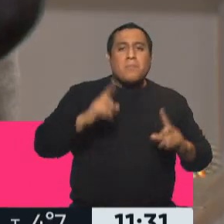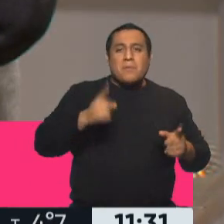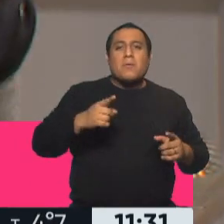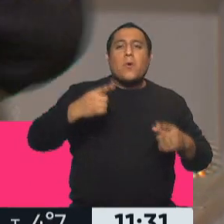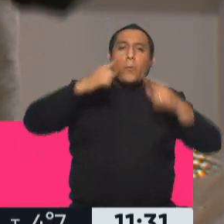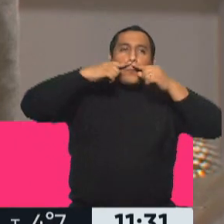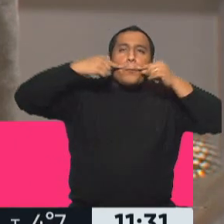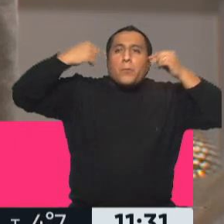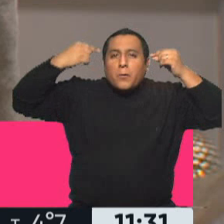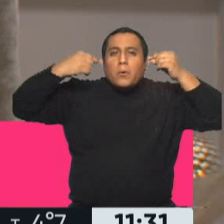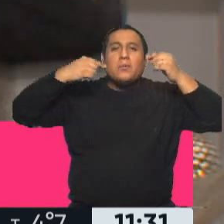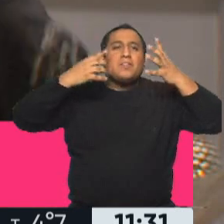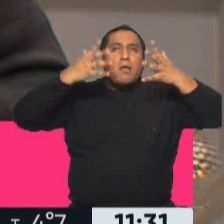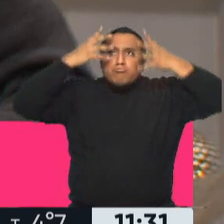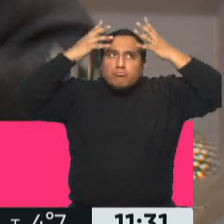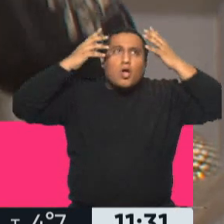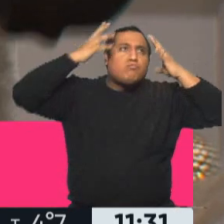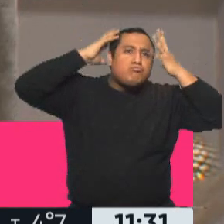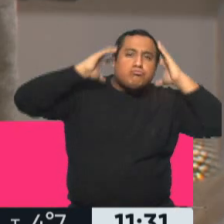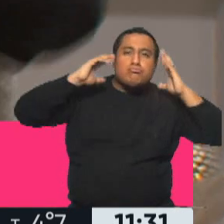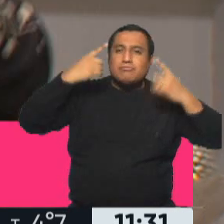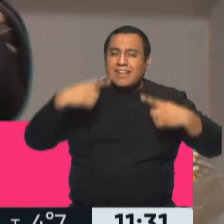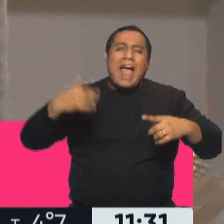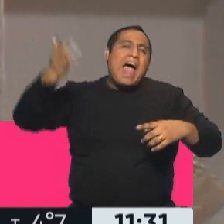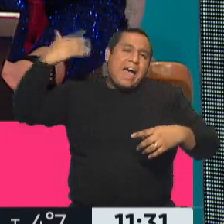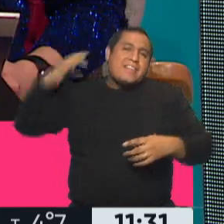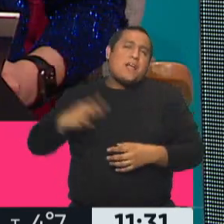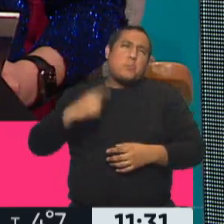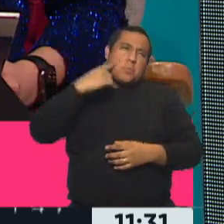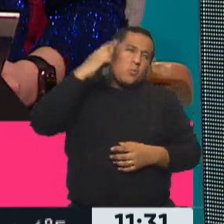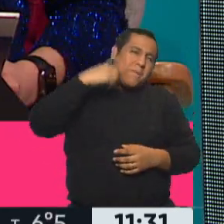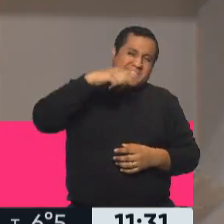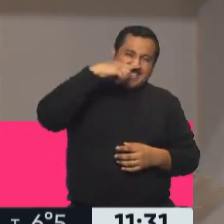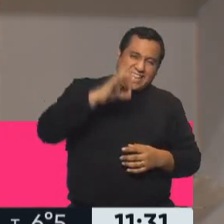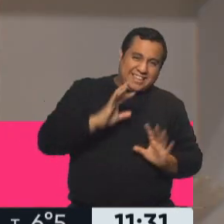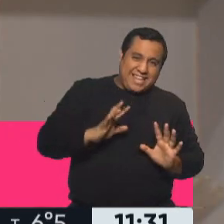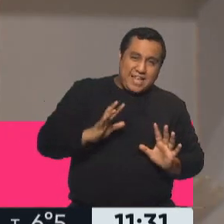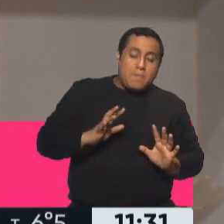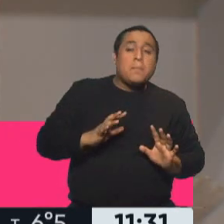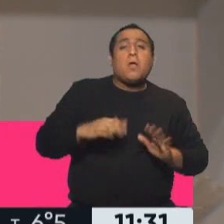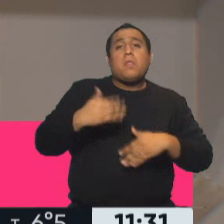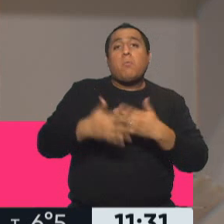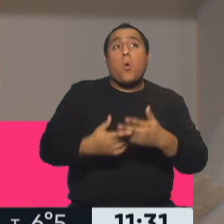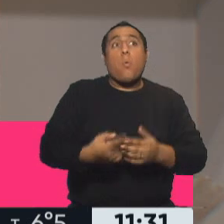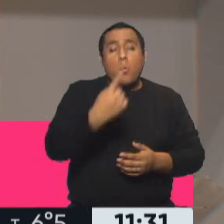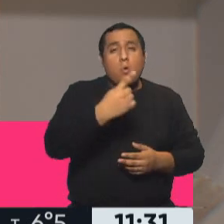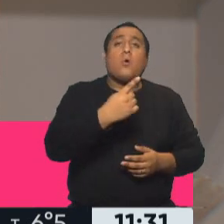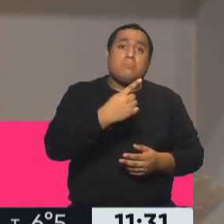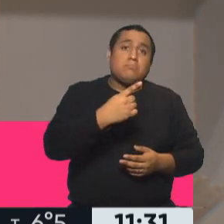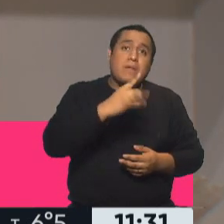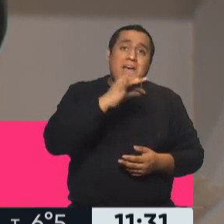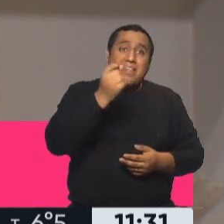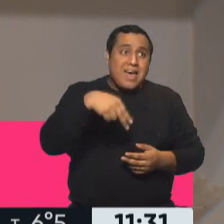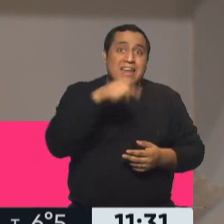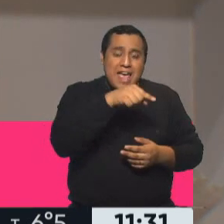Oxford. Los bigotes así, todo pero de rulos largos. Sí, bueno, los 70. Claro, Dad Henning fue el primero que cambió la magia en lo visual y